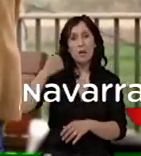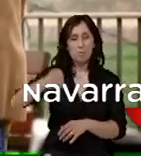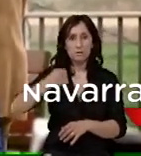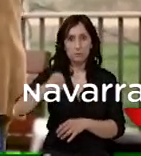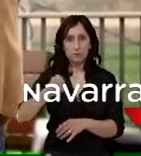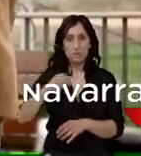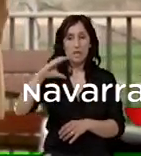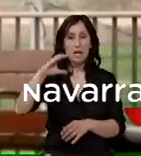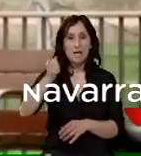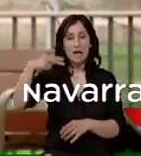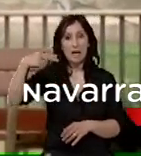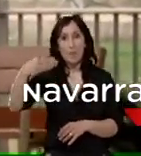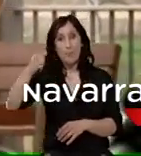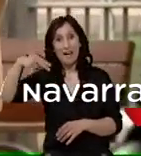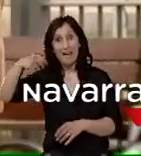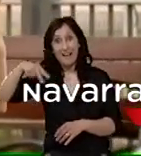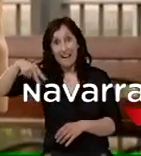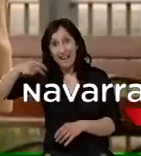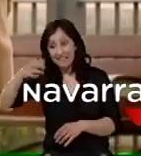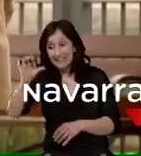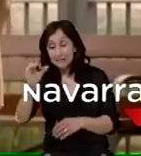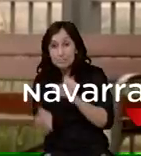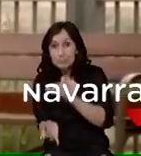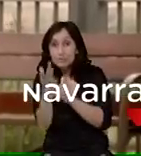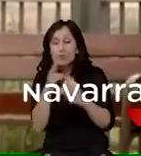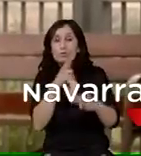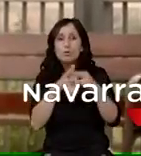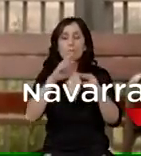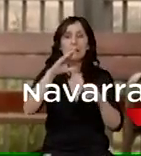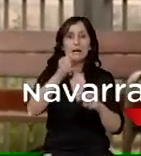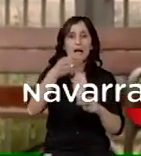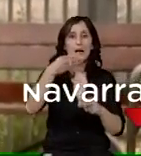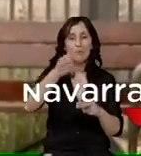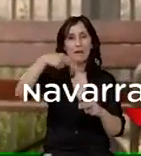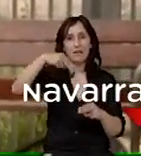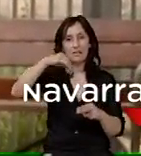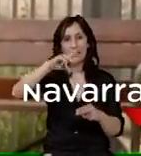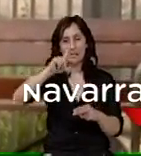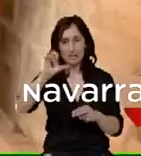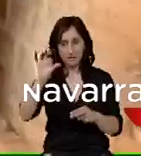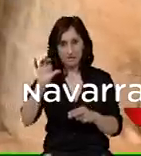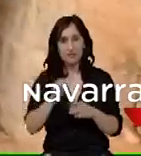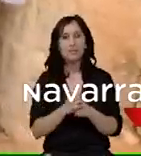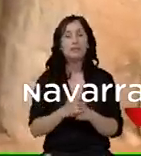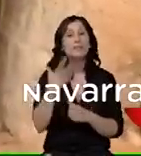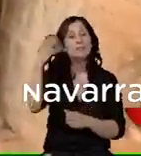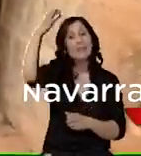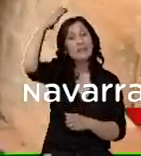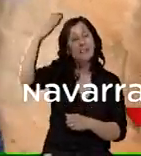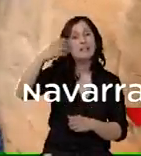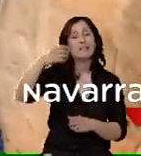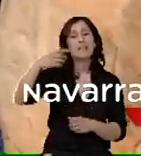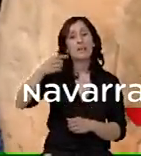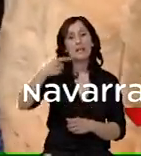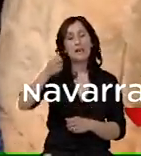dicen que viene Cabanillas de Cabañas. Y en 1142, el rey García Ramírez lo que hizo, como había tanta riqueza,